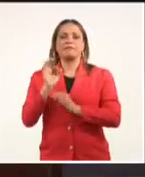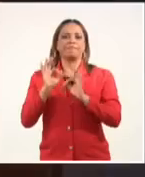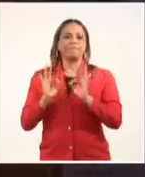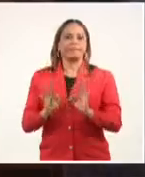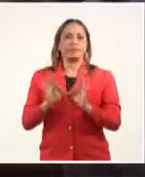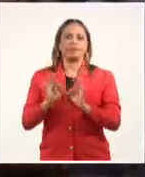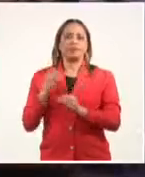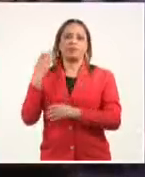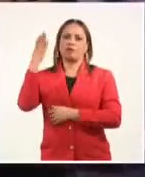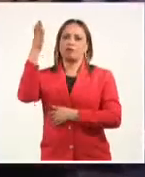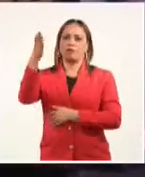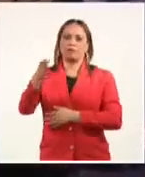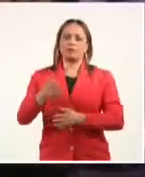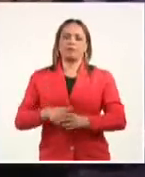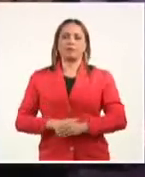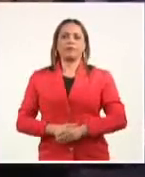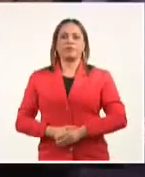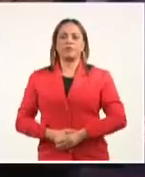revolución.